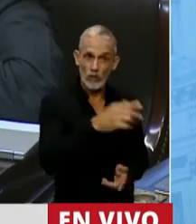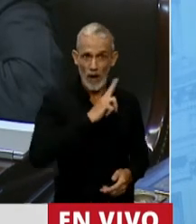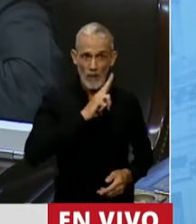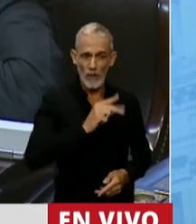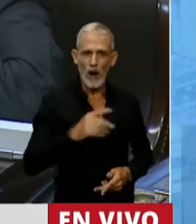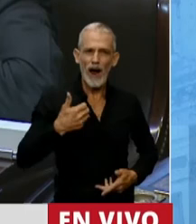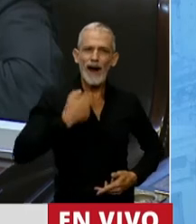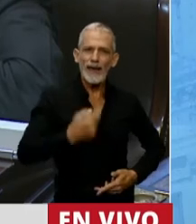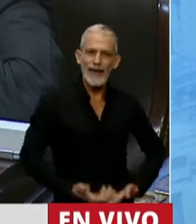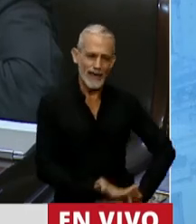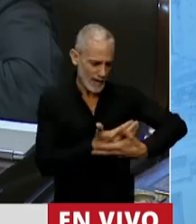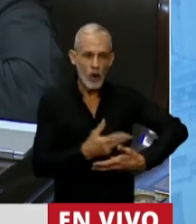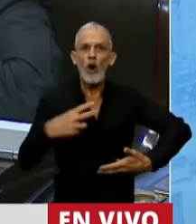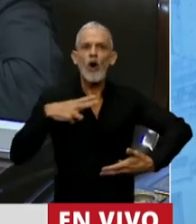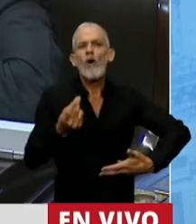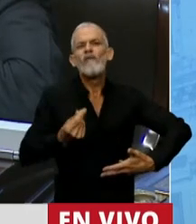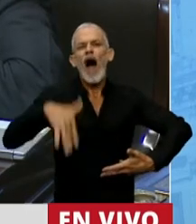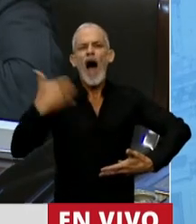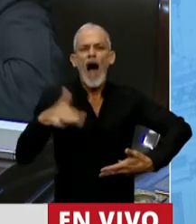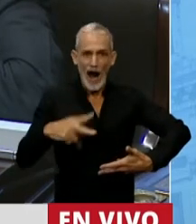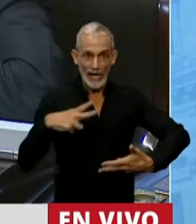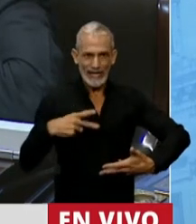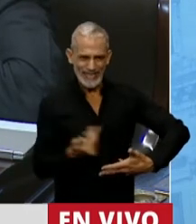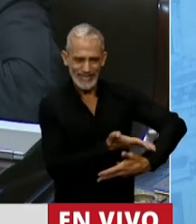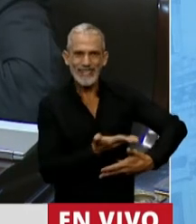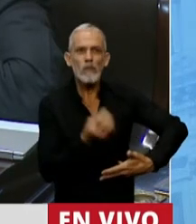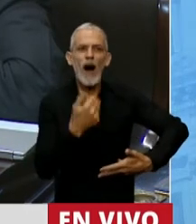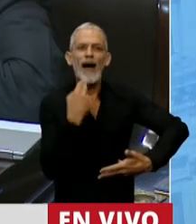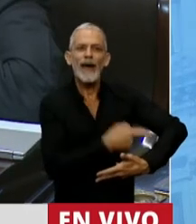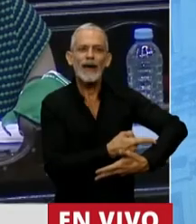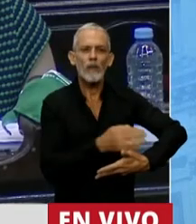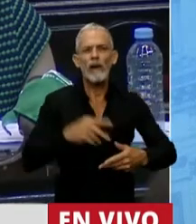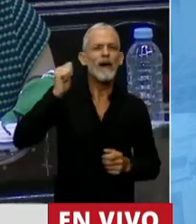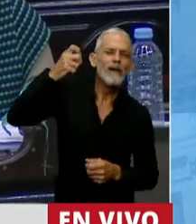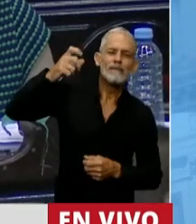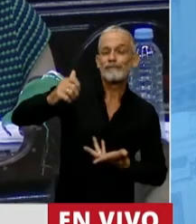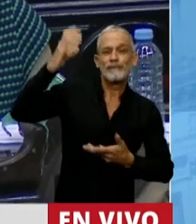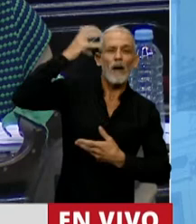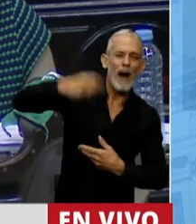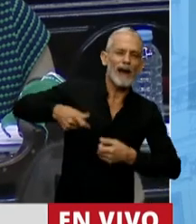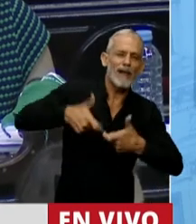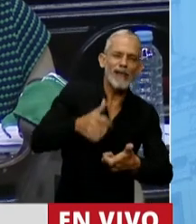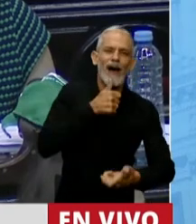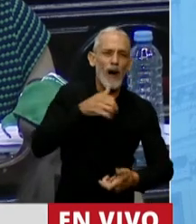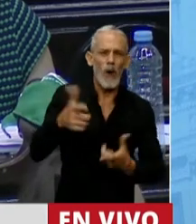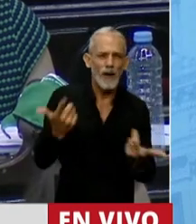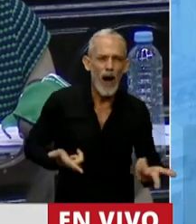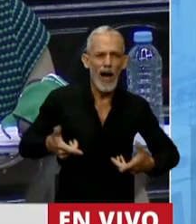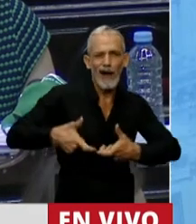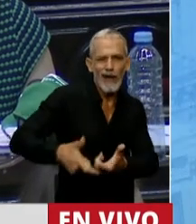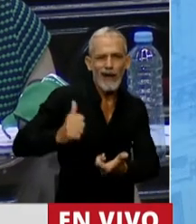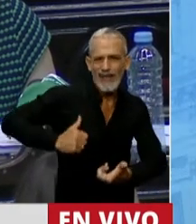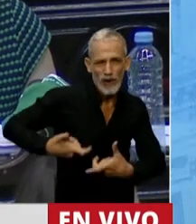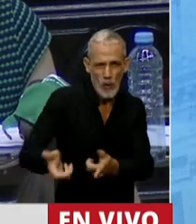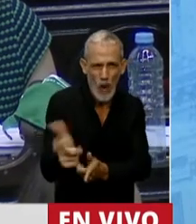tiene un hijo. Esa es su verdadera riqueza, porque no tiene la cloaca, ni tiene el agua, ni tiene la posibilidad de acceder a una